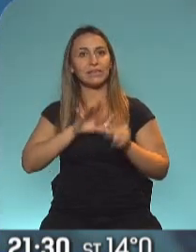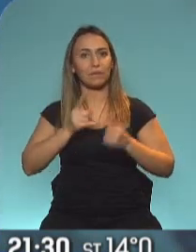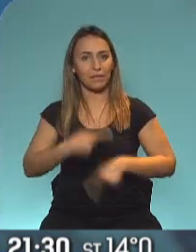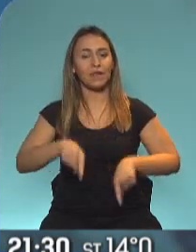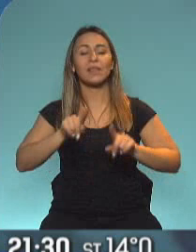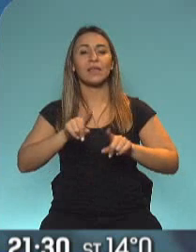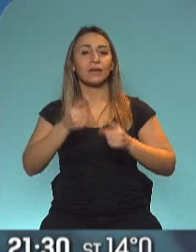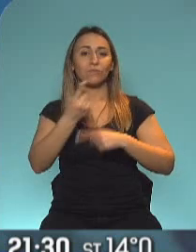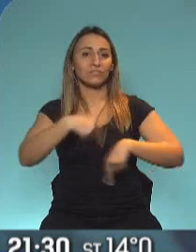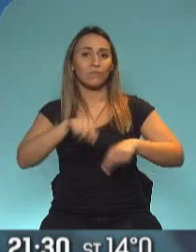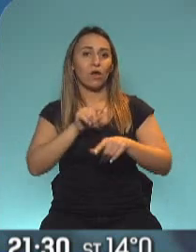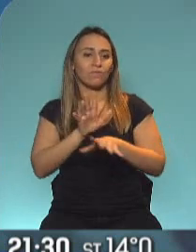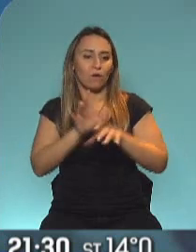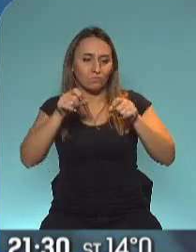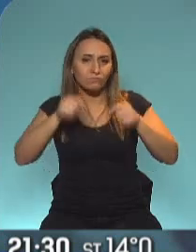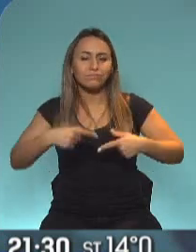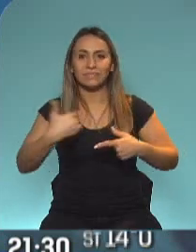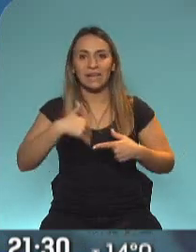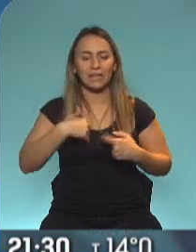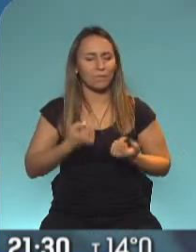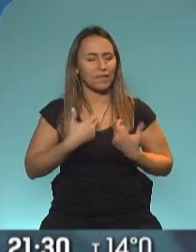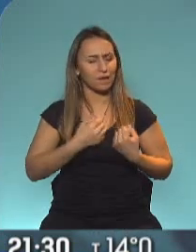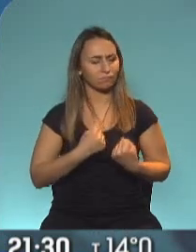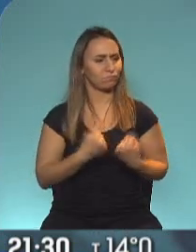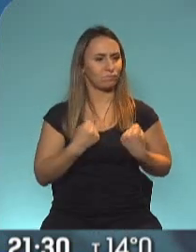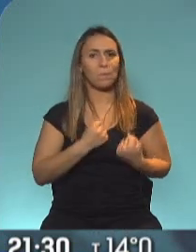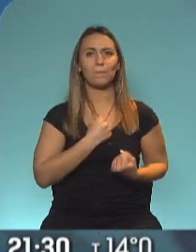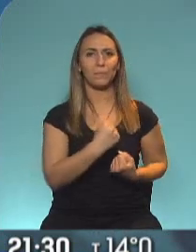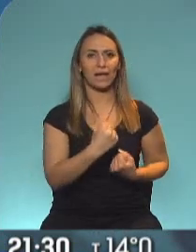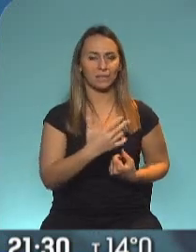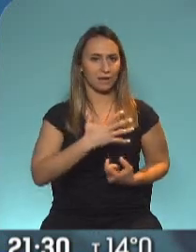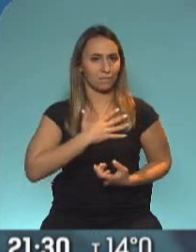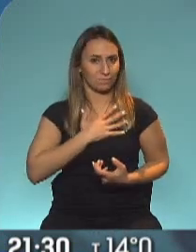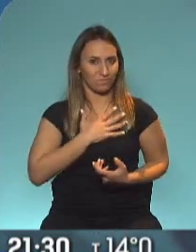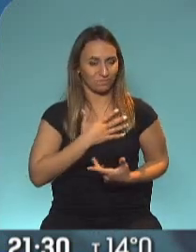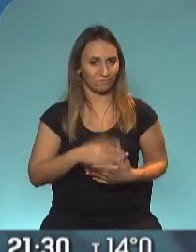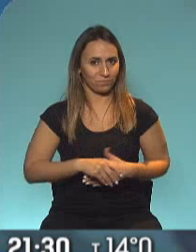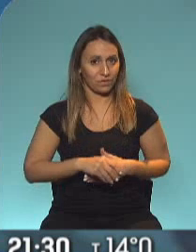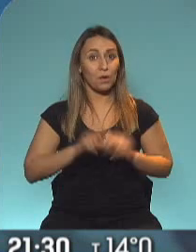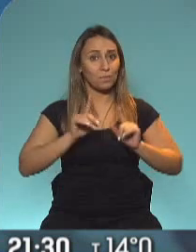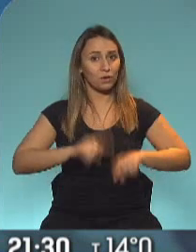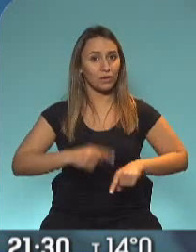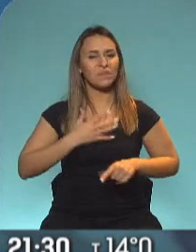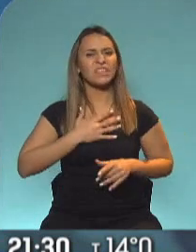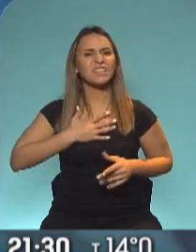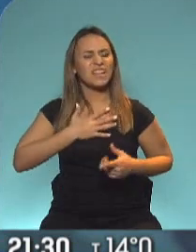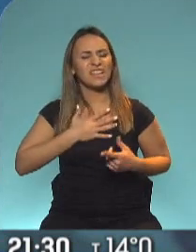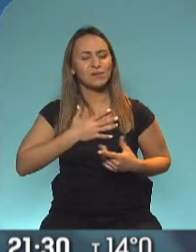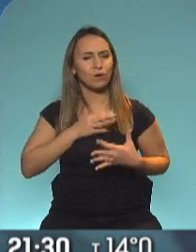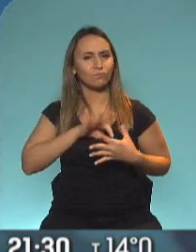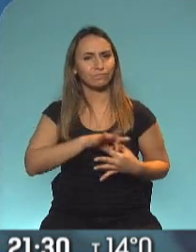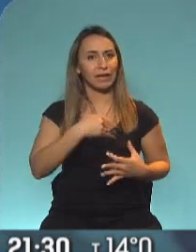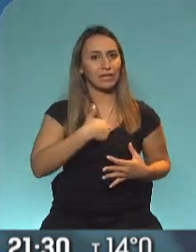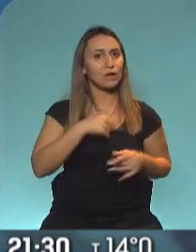para todos nosotros se refuerza ese sentir. Pero también hay otro sentir, y es el que tiene que ver con la empatía por aquellos que